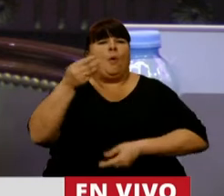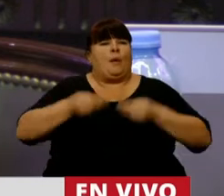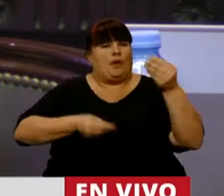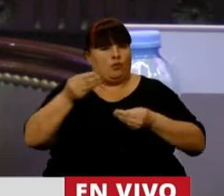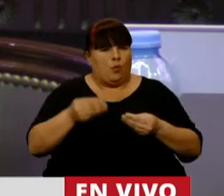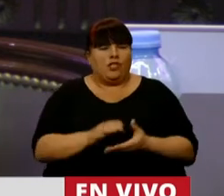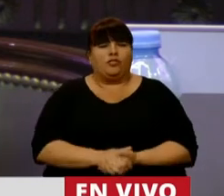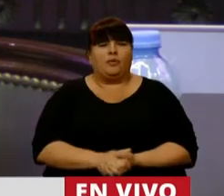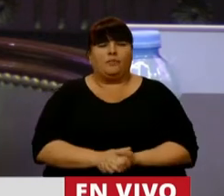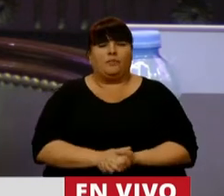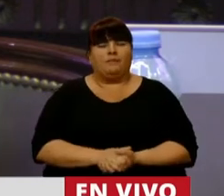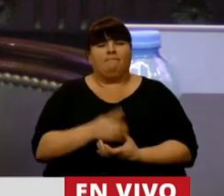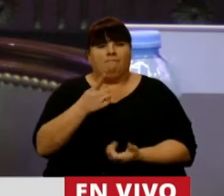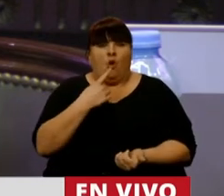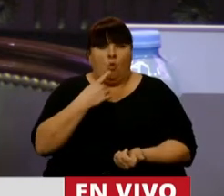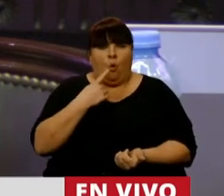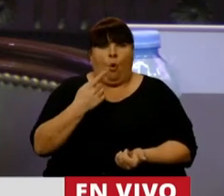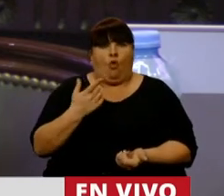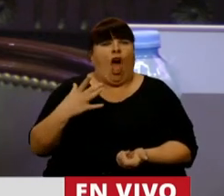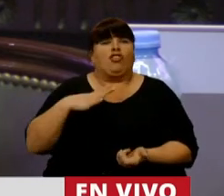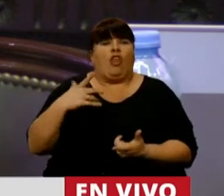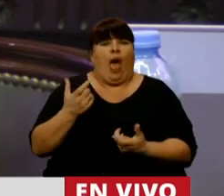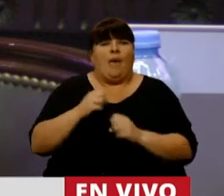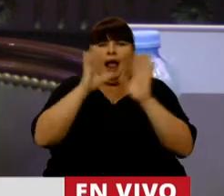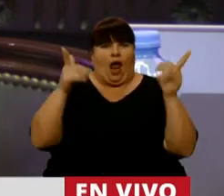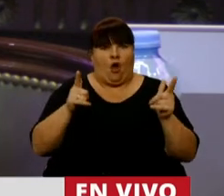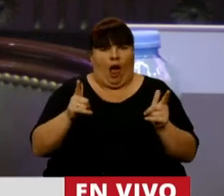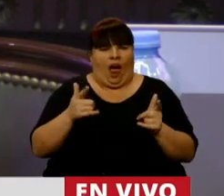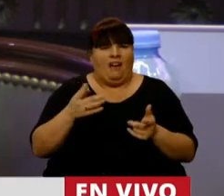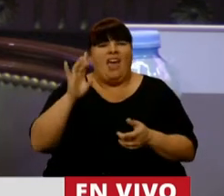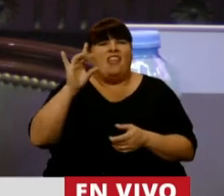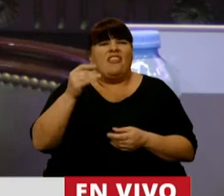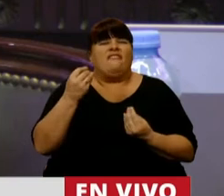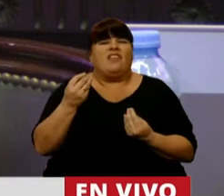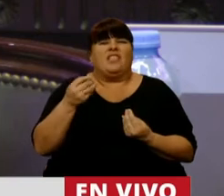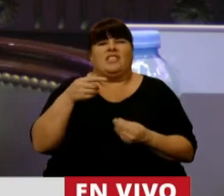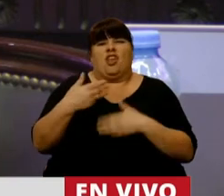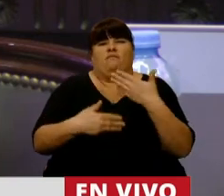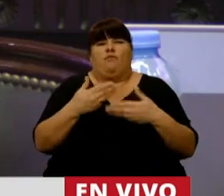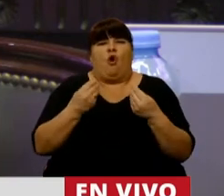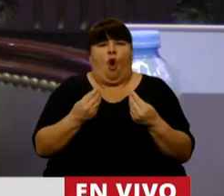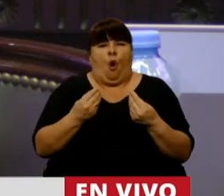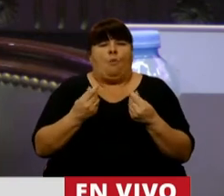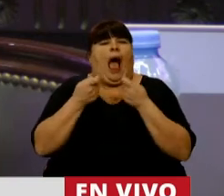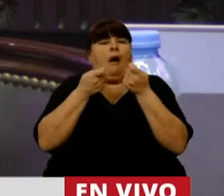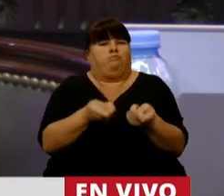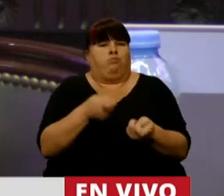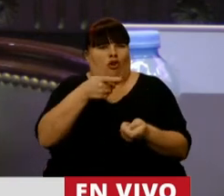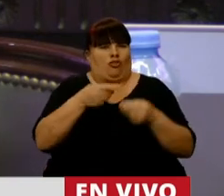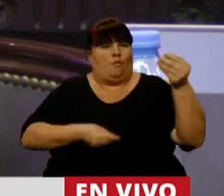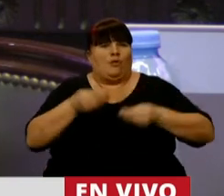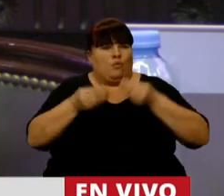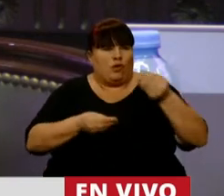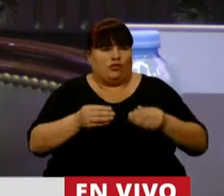presupuesto. Esas dudas todavía no saldadas hacen poco real y practicable el acompañamiento de